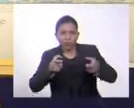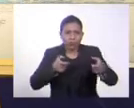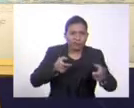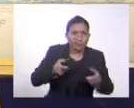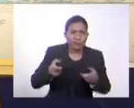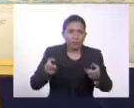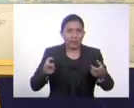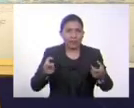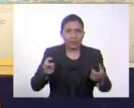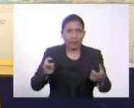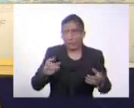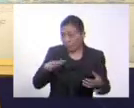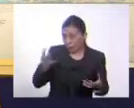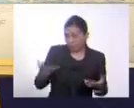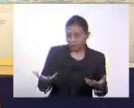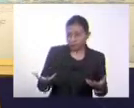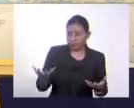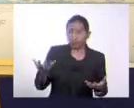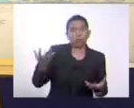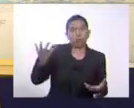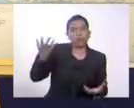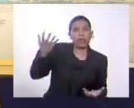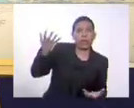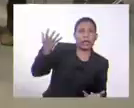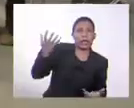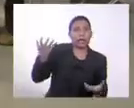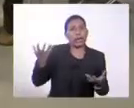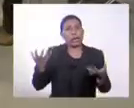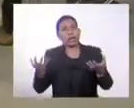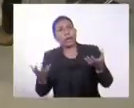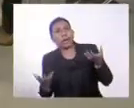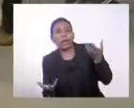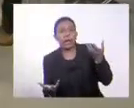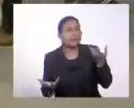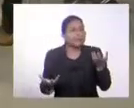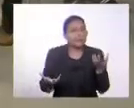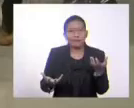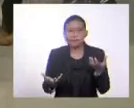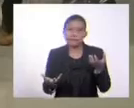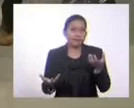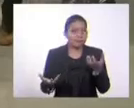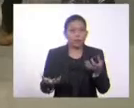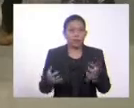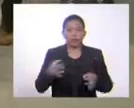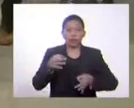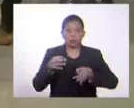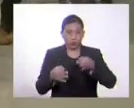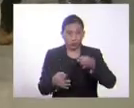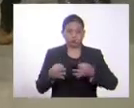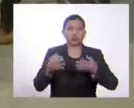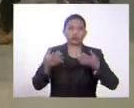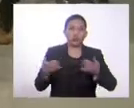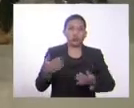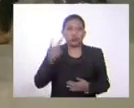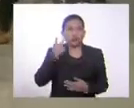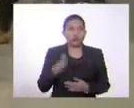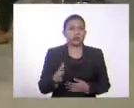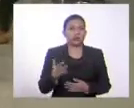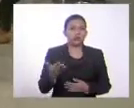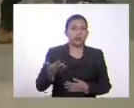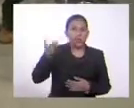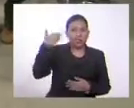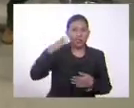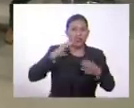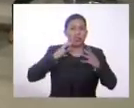poder, como se daba en pues, los gobiernos aristócratas y autócratas, en el que una persona o un grupo